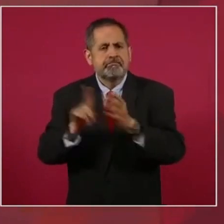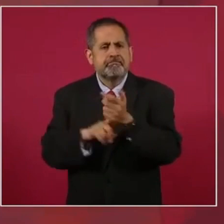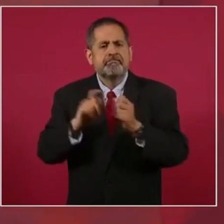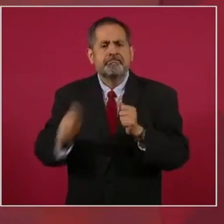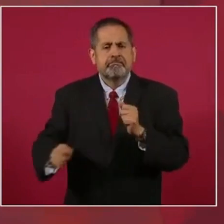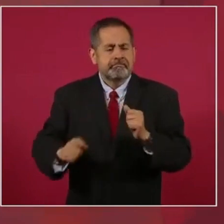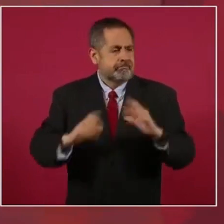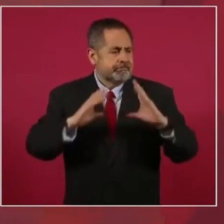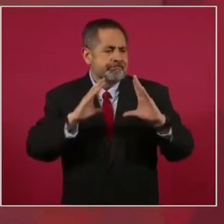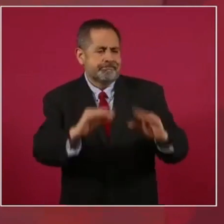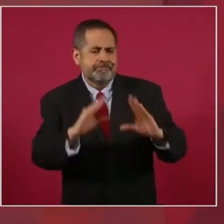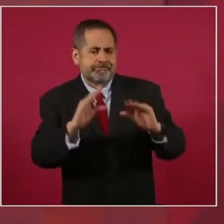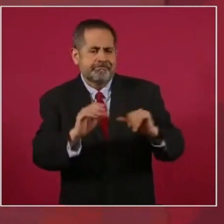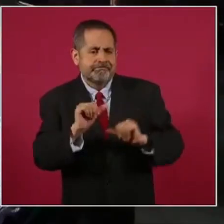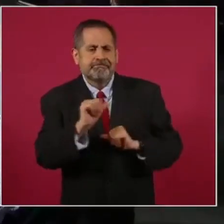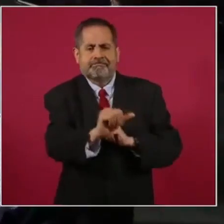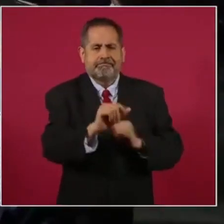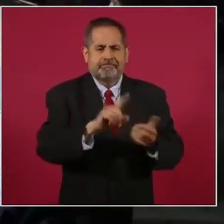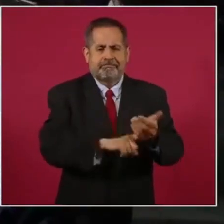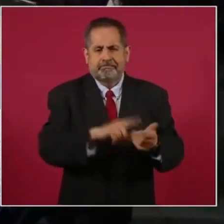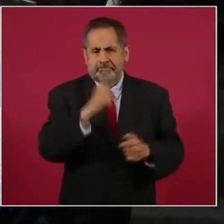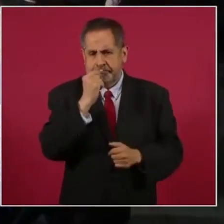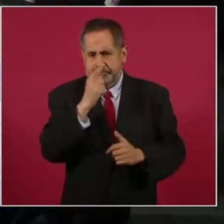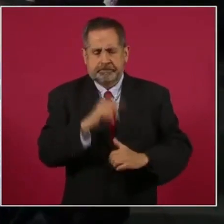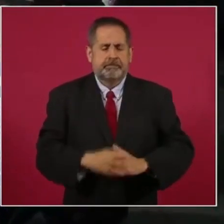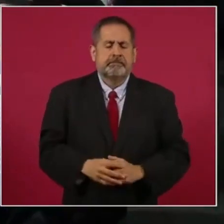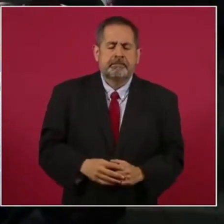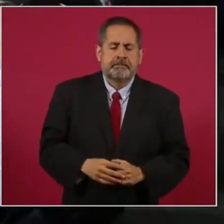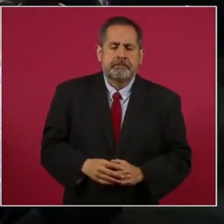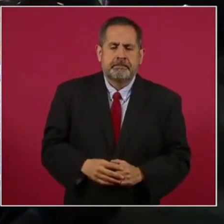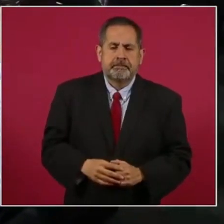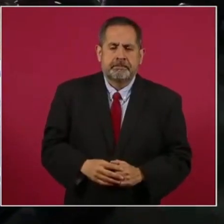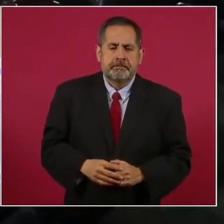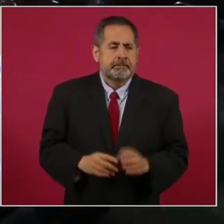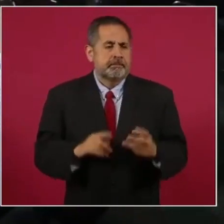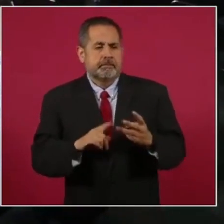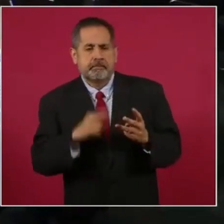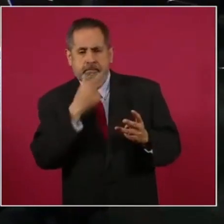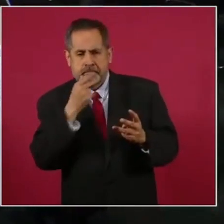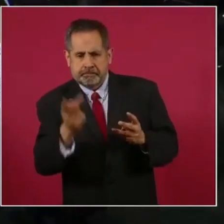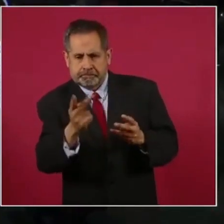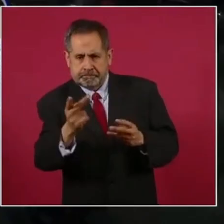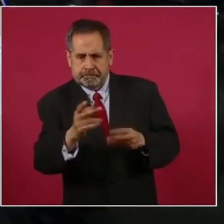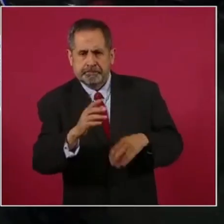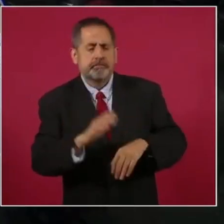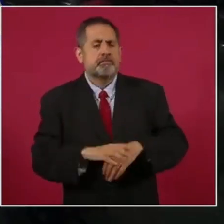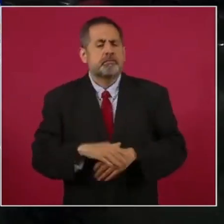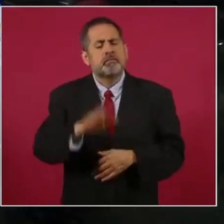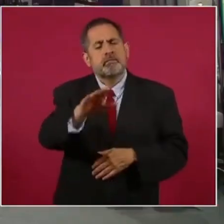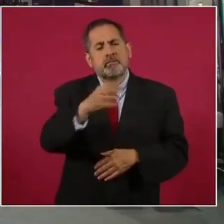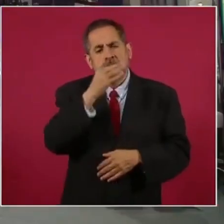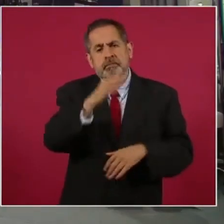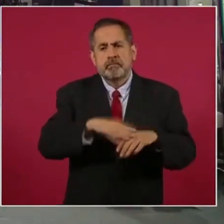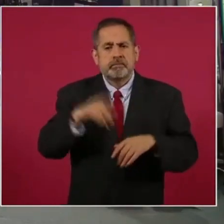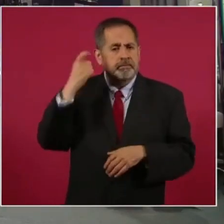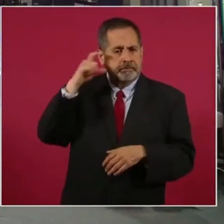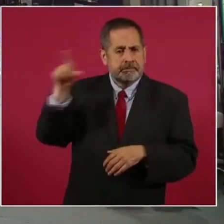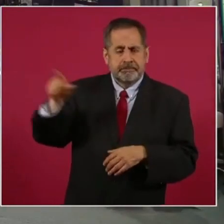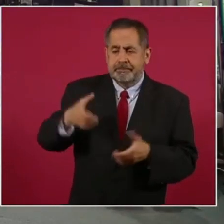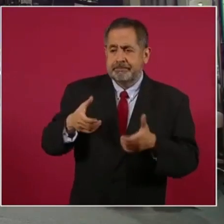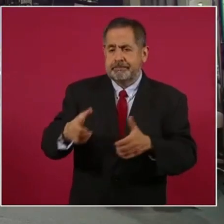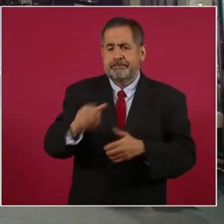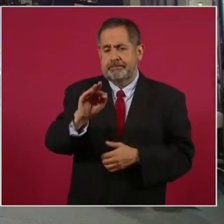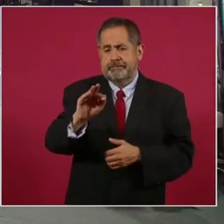la formación de los policías. Okay. Ya vamos en una denuncia ciudadana. Allá en Querétaro, en la calle Felipe Ángeles, se está